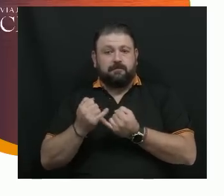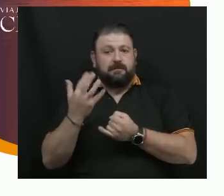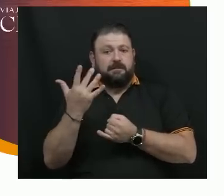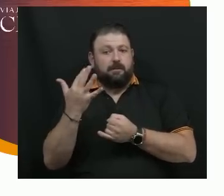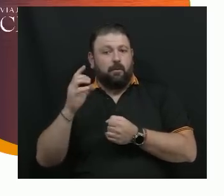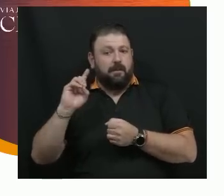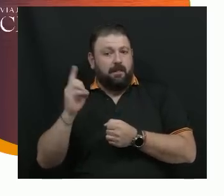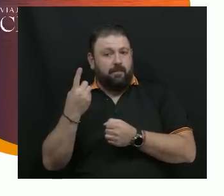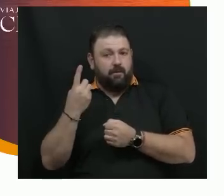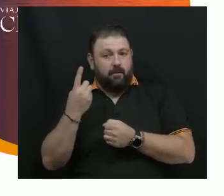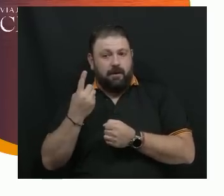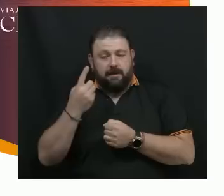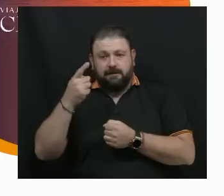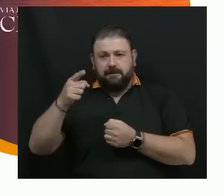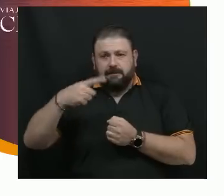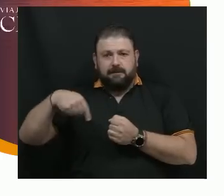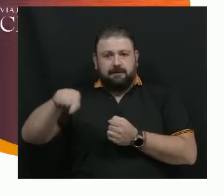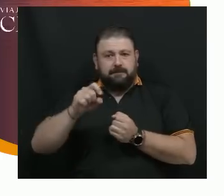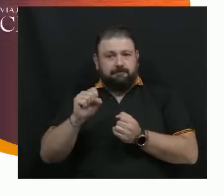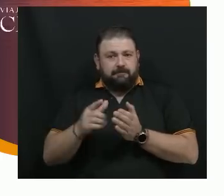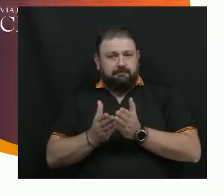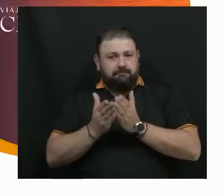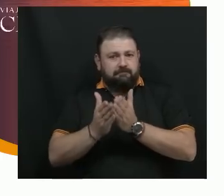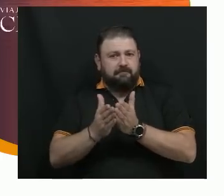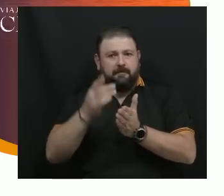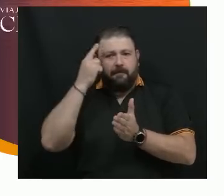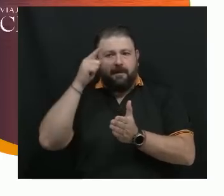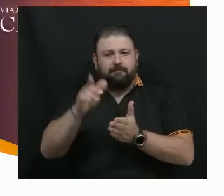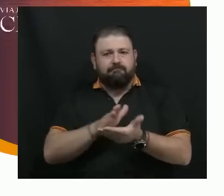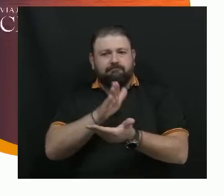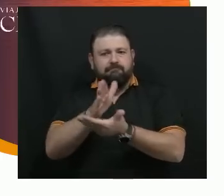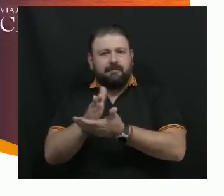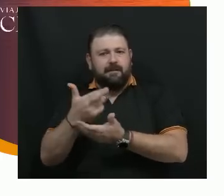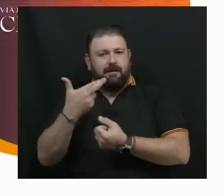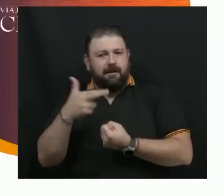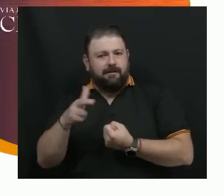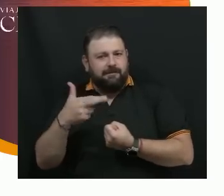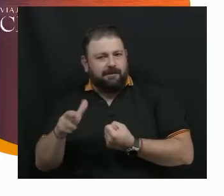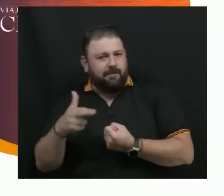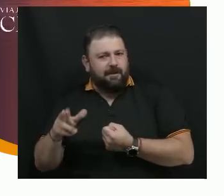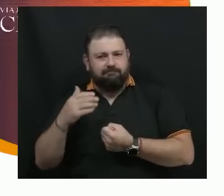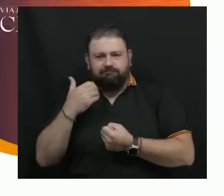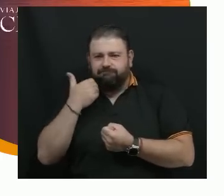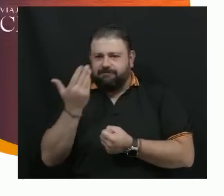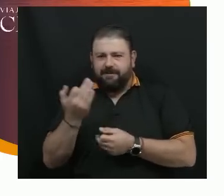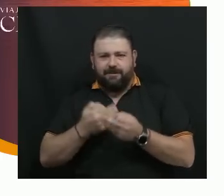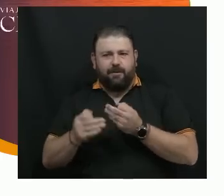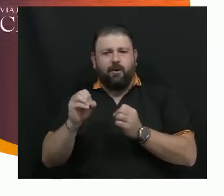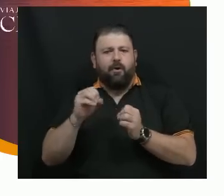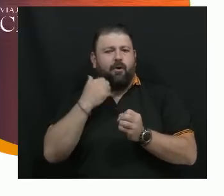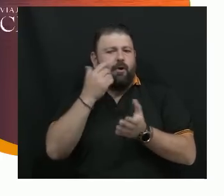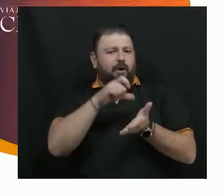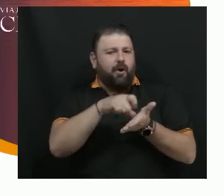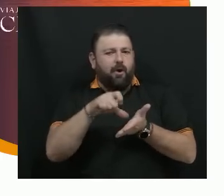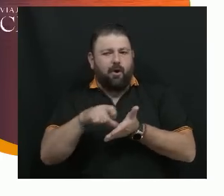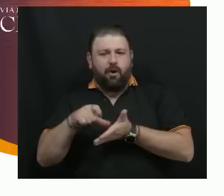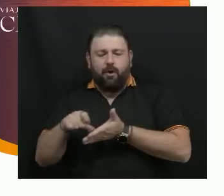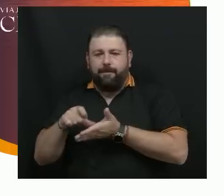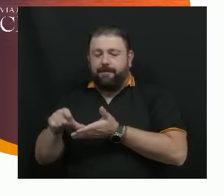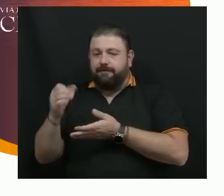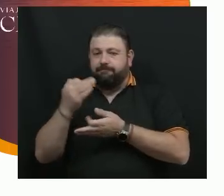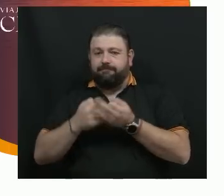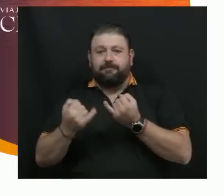crucero, para que vayas a los restaurantes de especialidades dentro del barco o para compras, ¿no? Recuerden que están estas